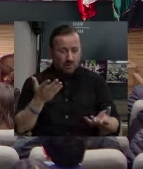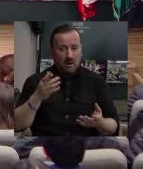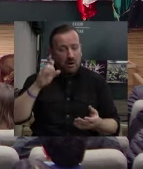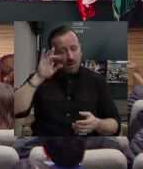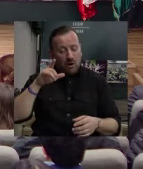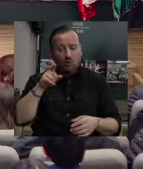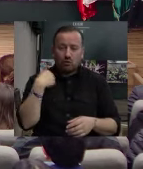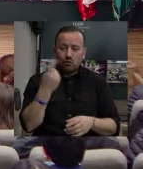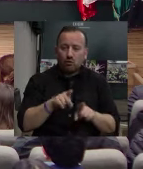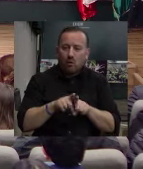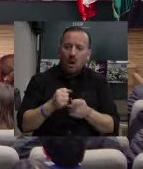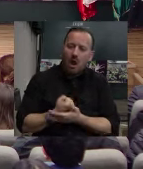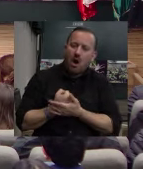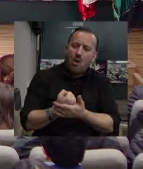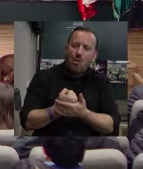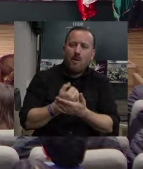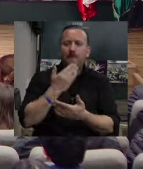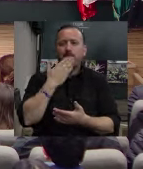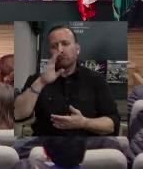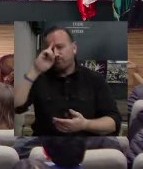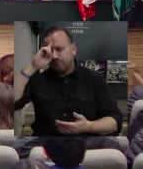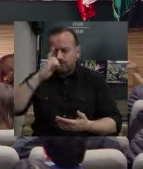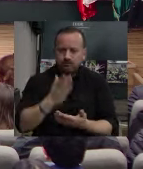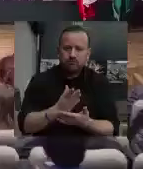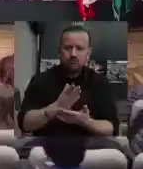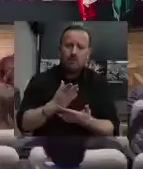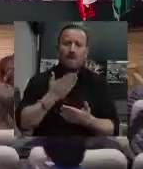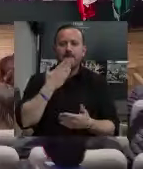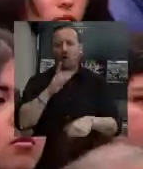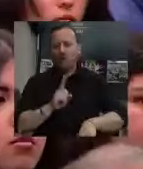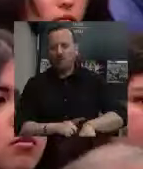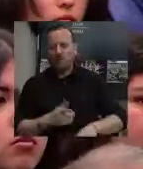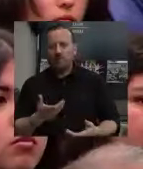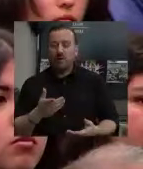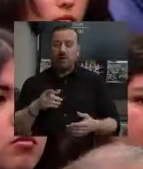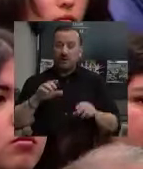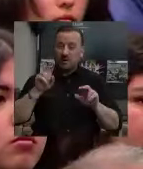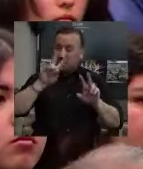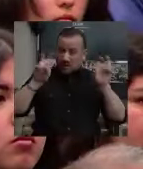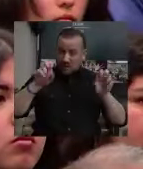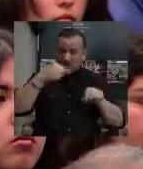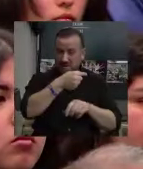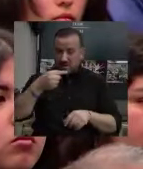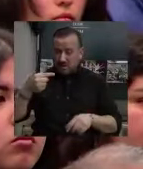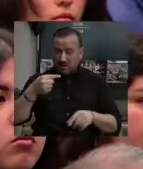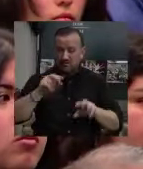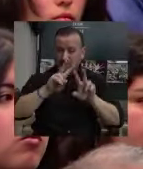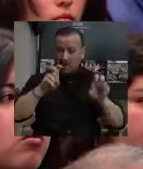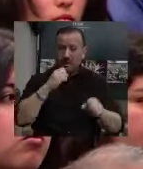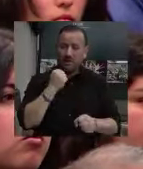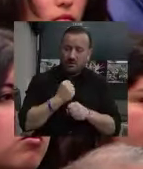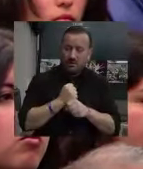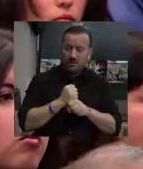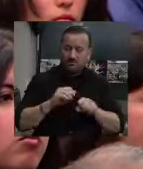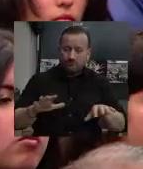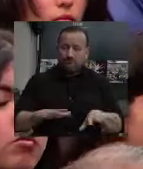poder hacer que nos ayude a tomar mejores decisiones en mejor tiempo por lo tanto hoy en el marco de esta semana de la ampliaba emprendimiento me siento